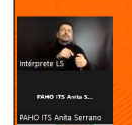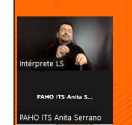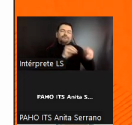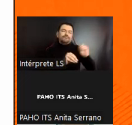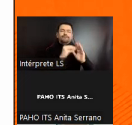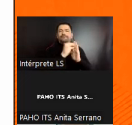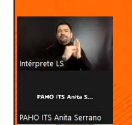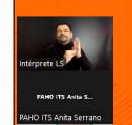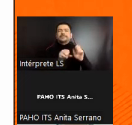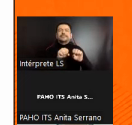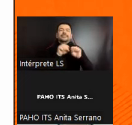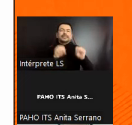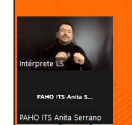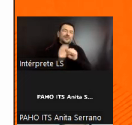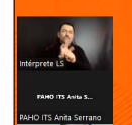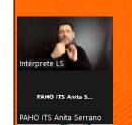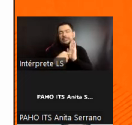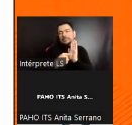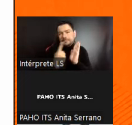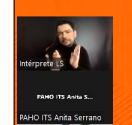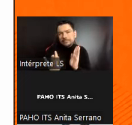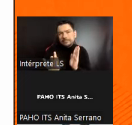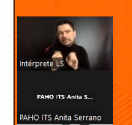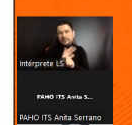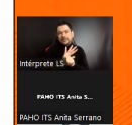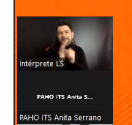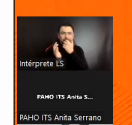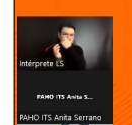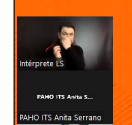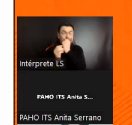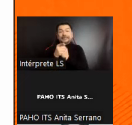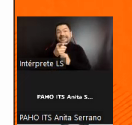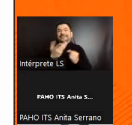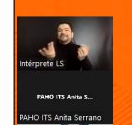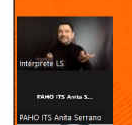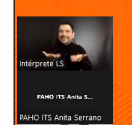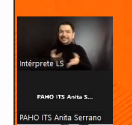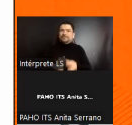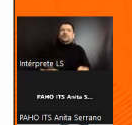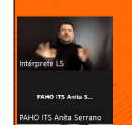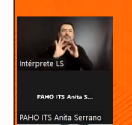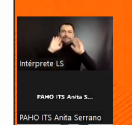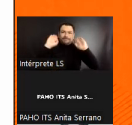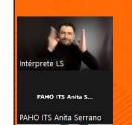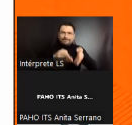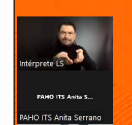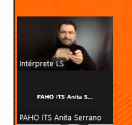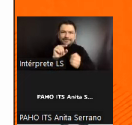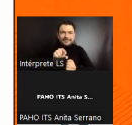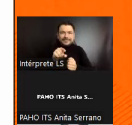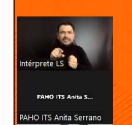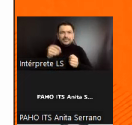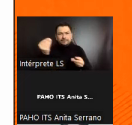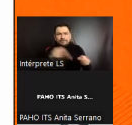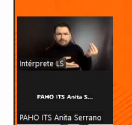es muy crítico. Entonces, muy importante enfocarnos en seguir construyendo una